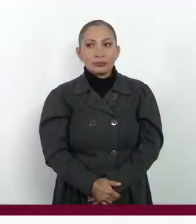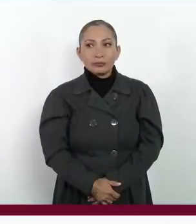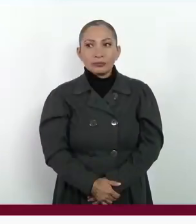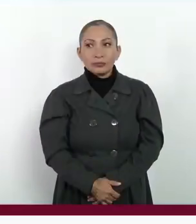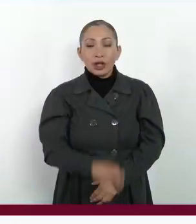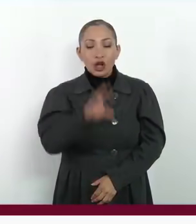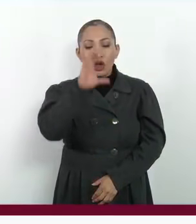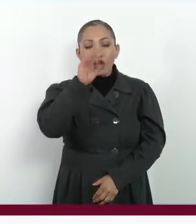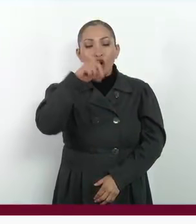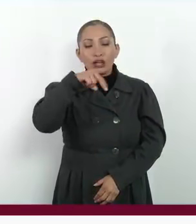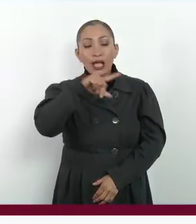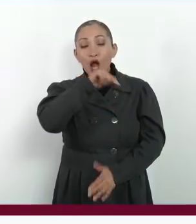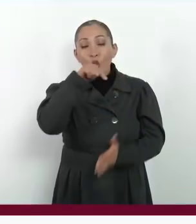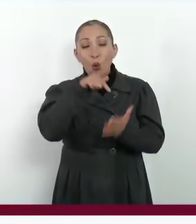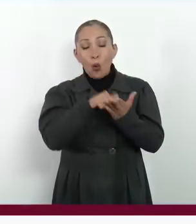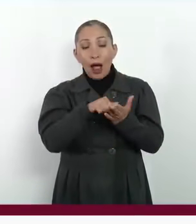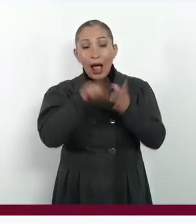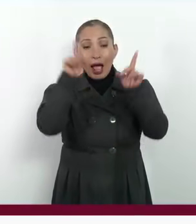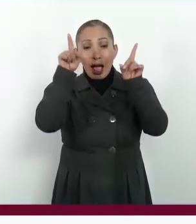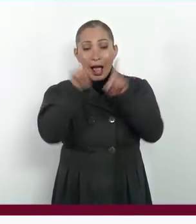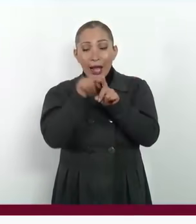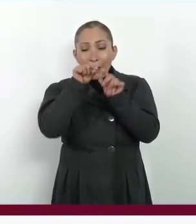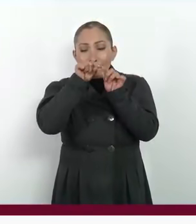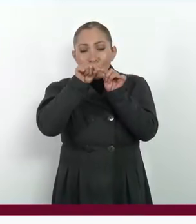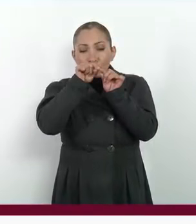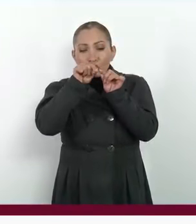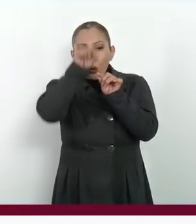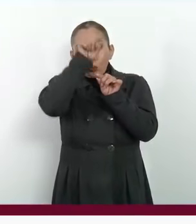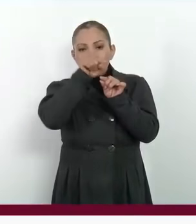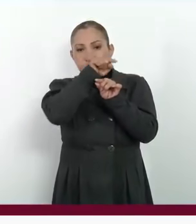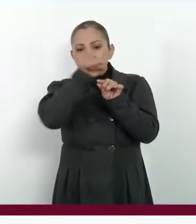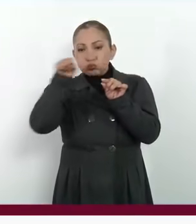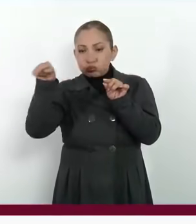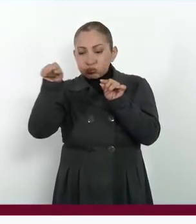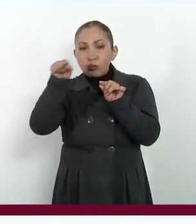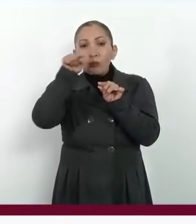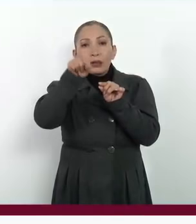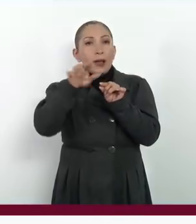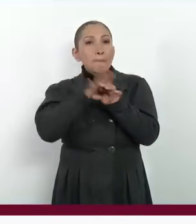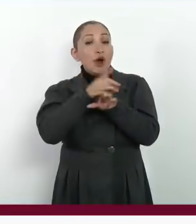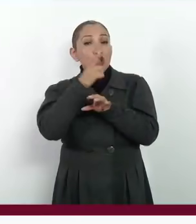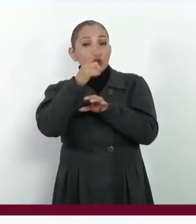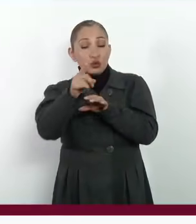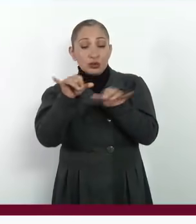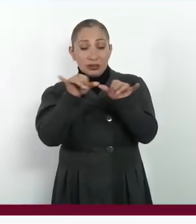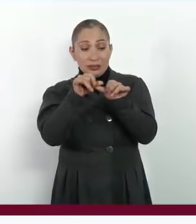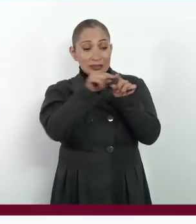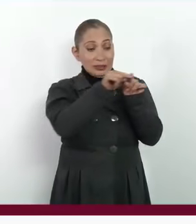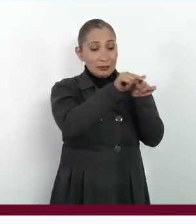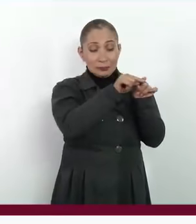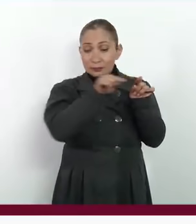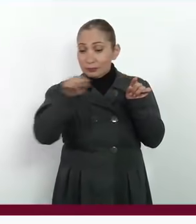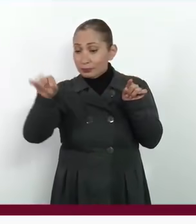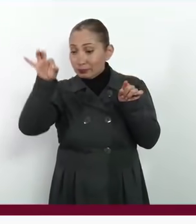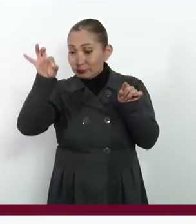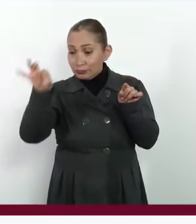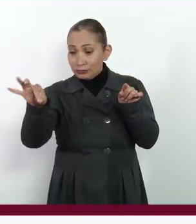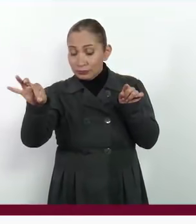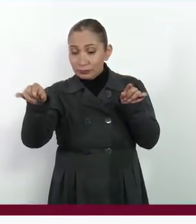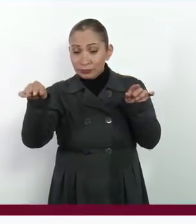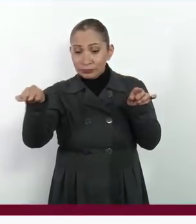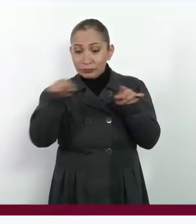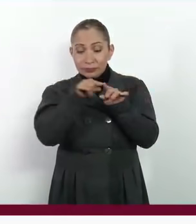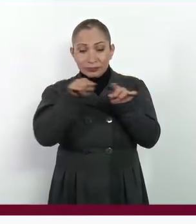Una cónica es el lugar geométrico que describe un punto en el plano, de tal forma que la razón de su distancia a un punto